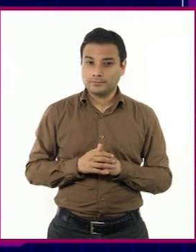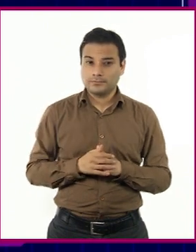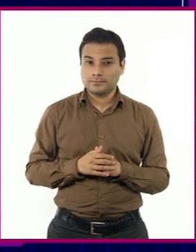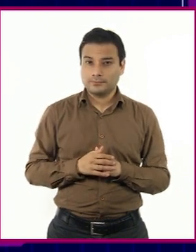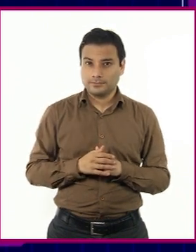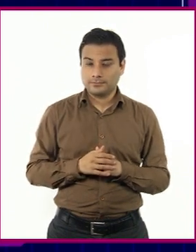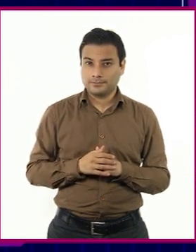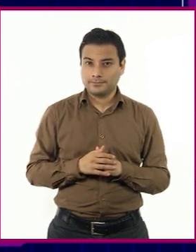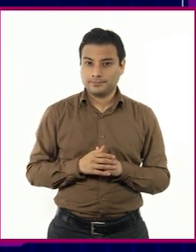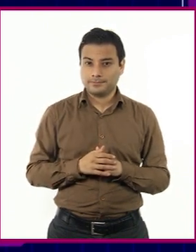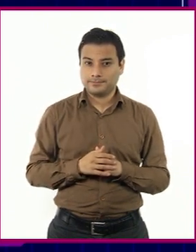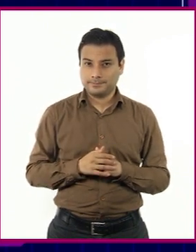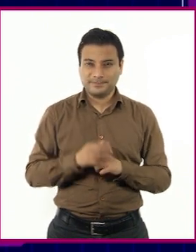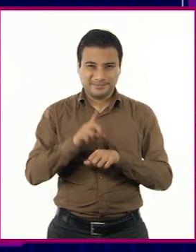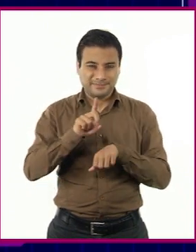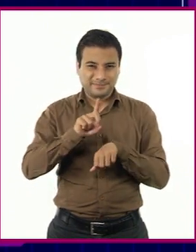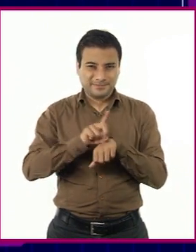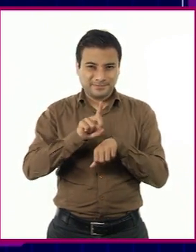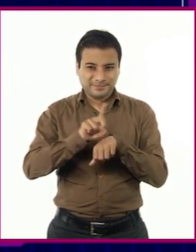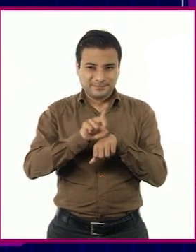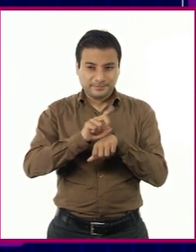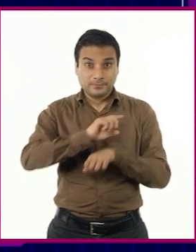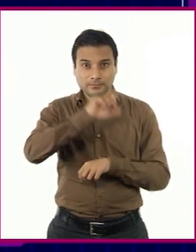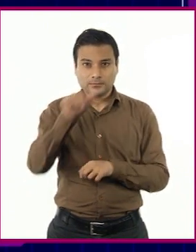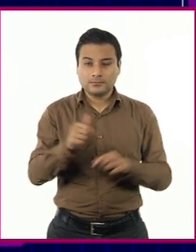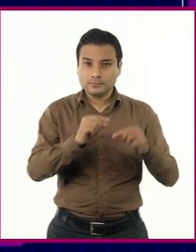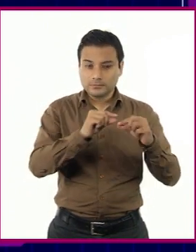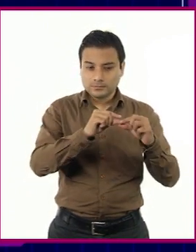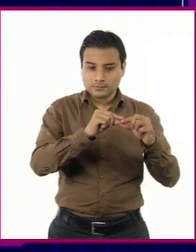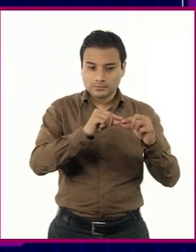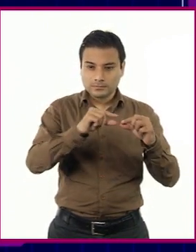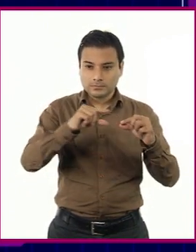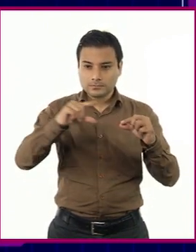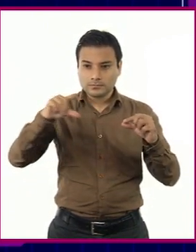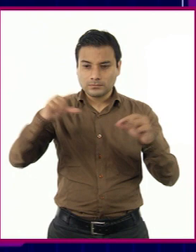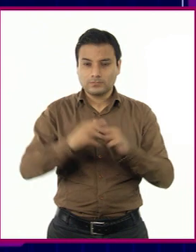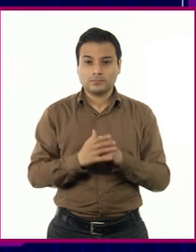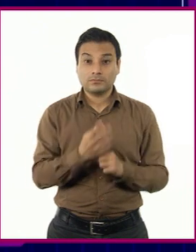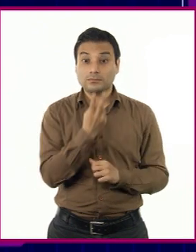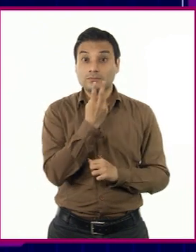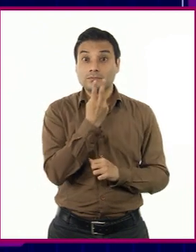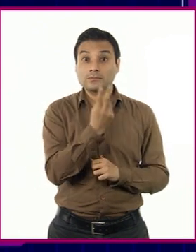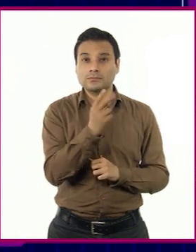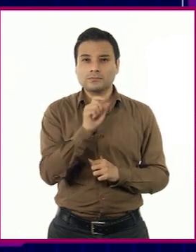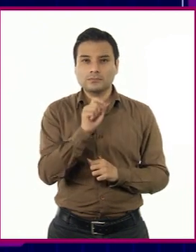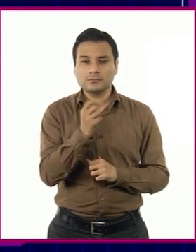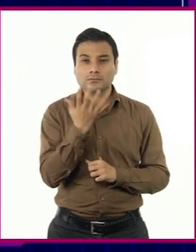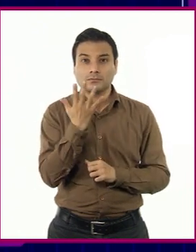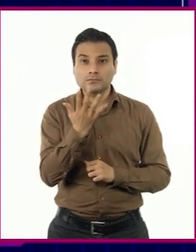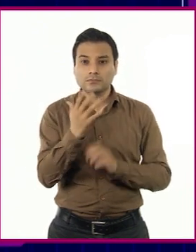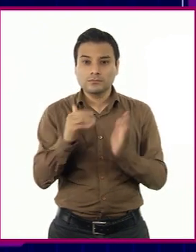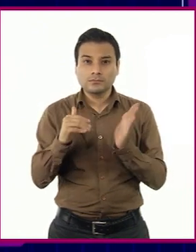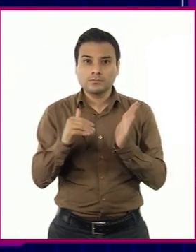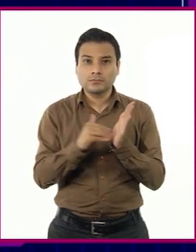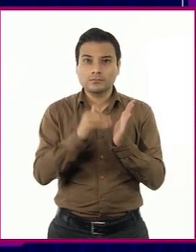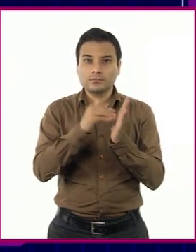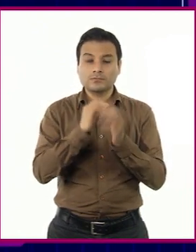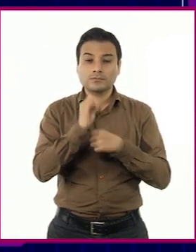el promedio de producción diaria del país creció hasta alcanzar 2.5 millones de barriles en la década